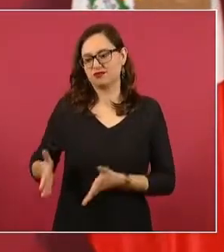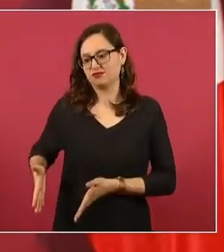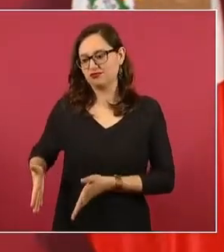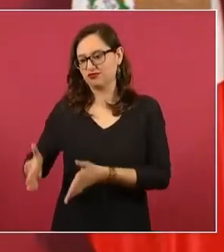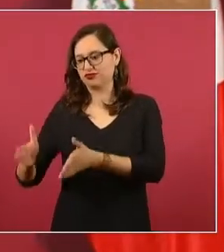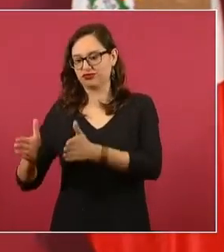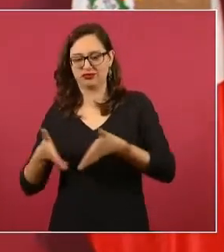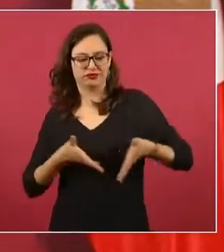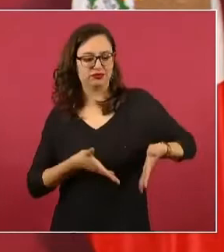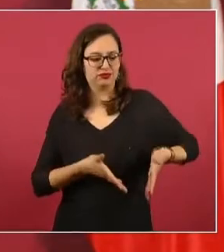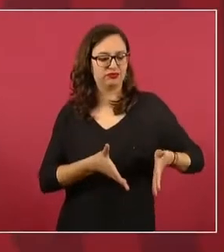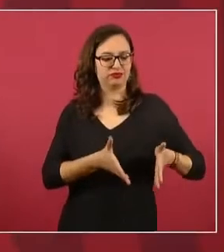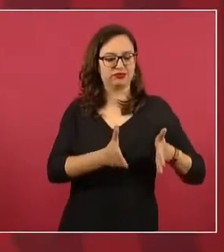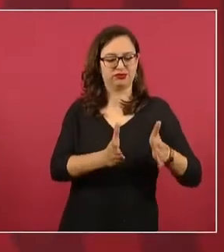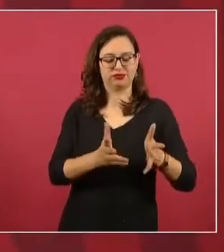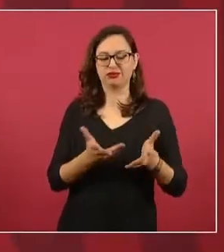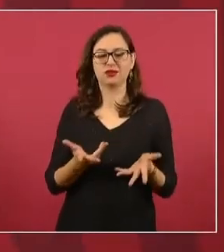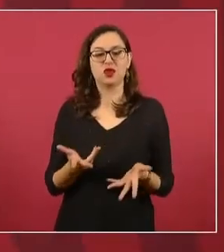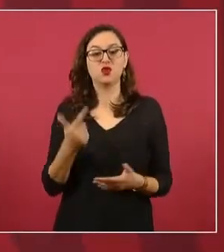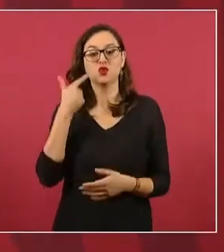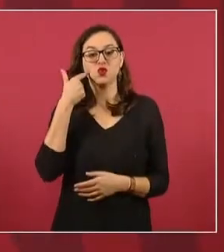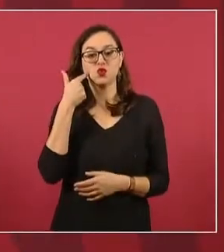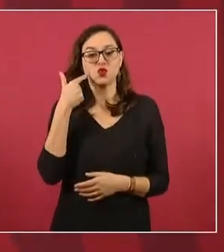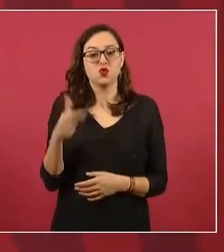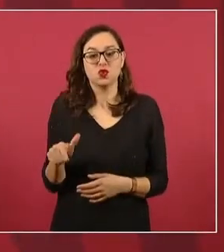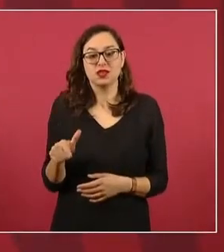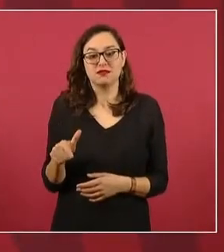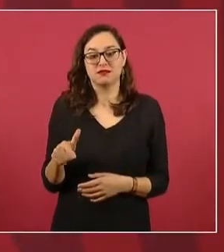carreteras, porque se ayudan